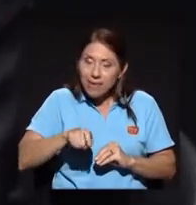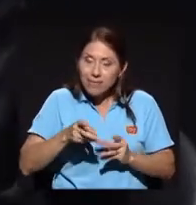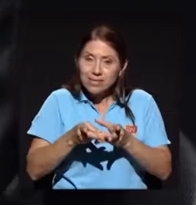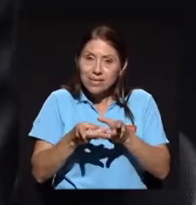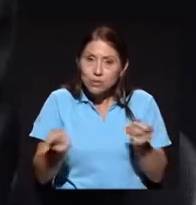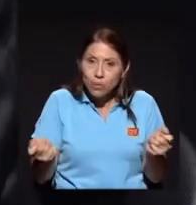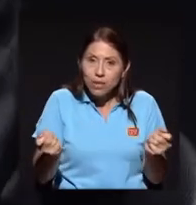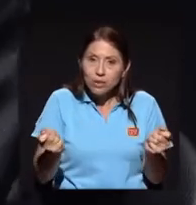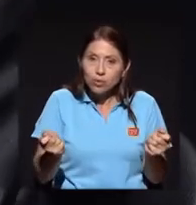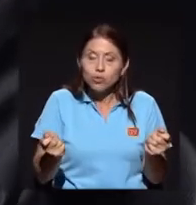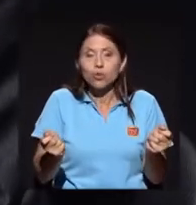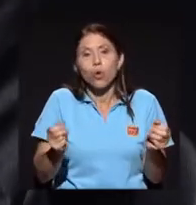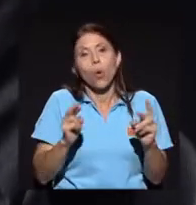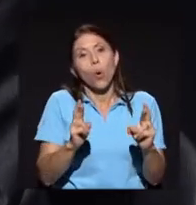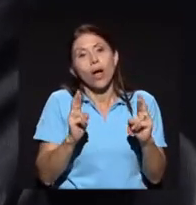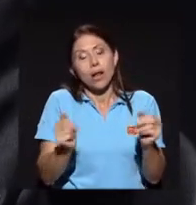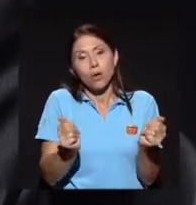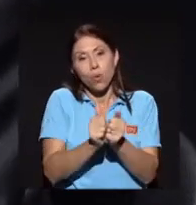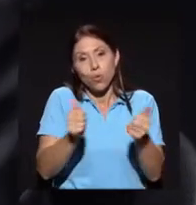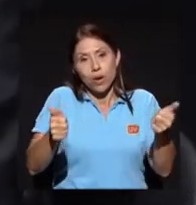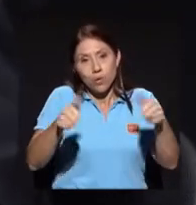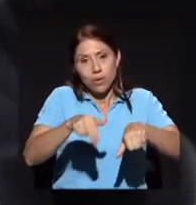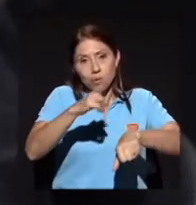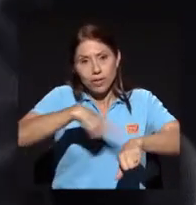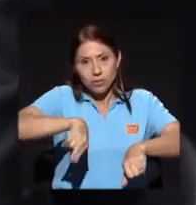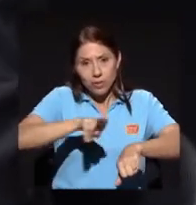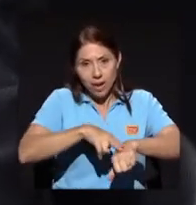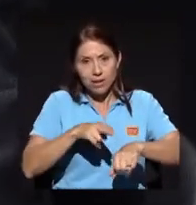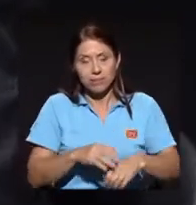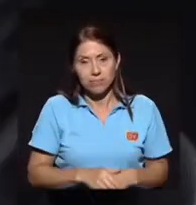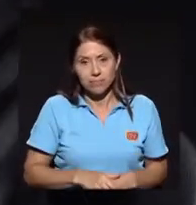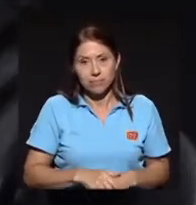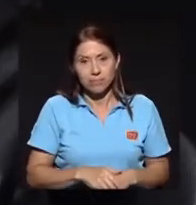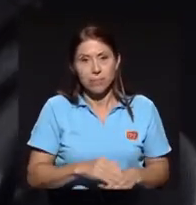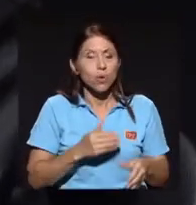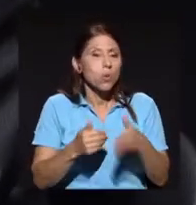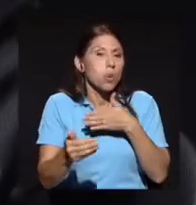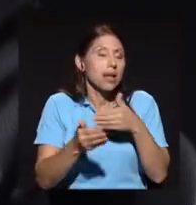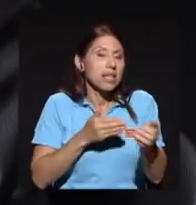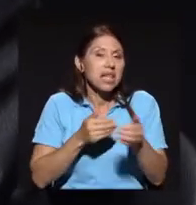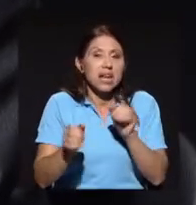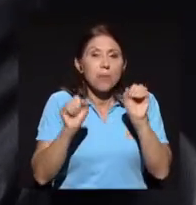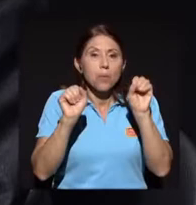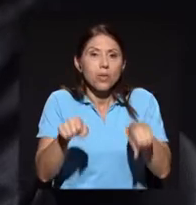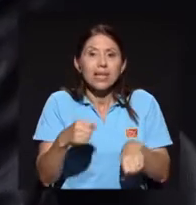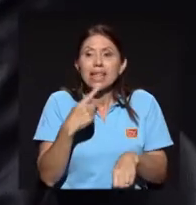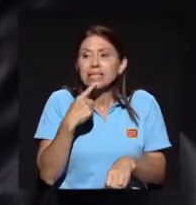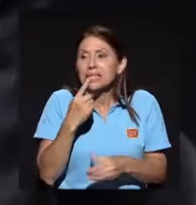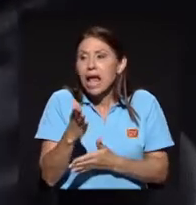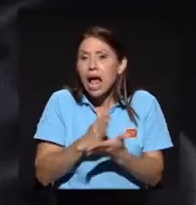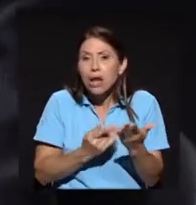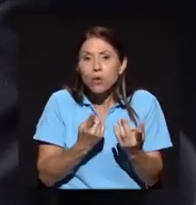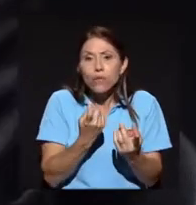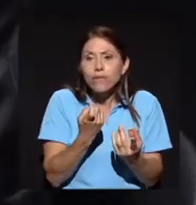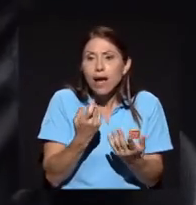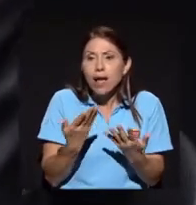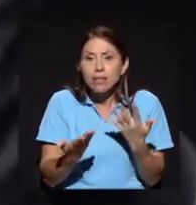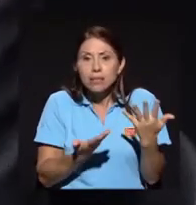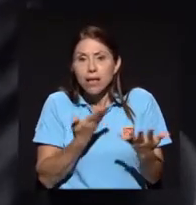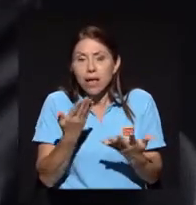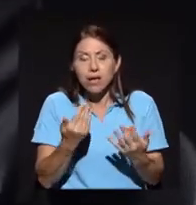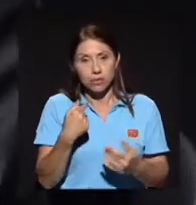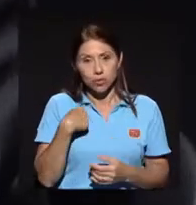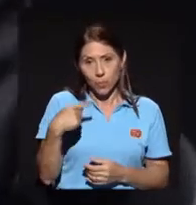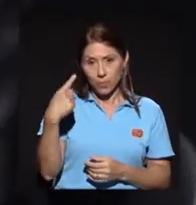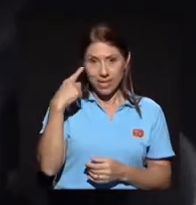ojalá como un acuerdo nacional cualquiera podría señalar faltantes yo pienso que